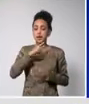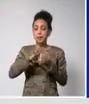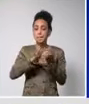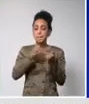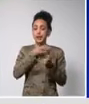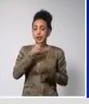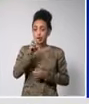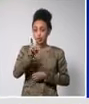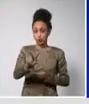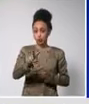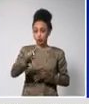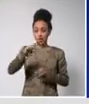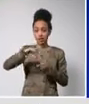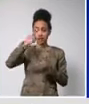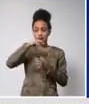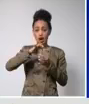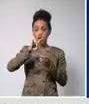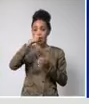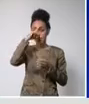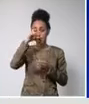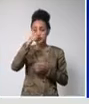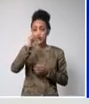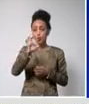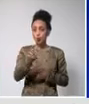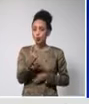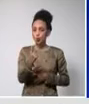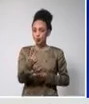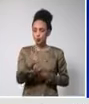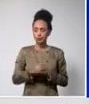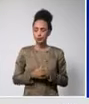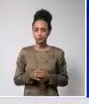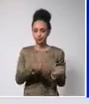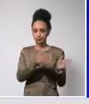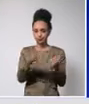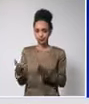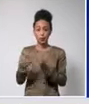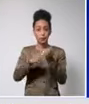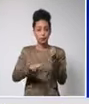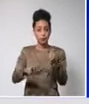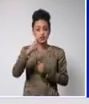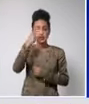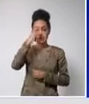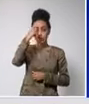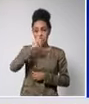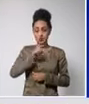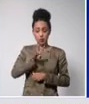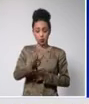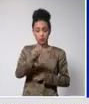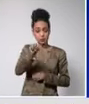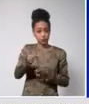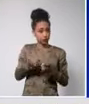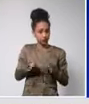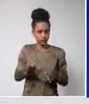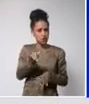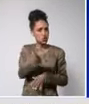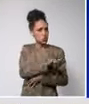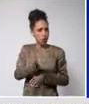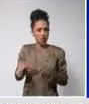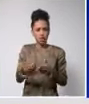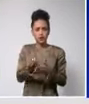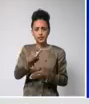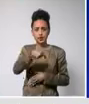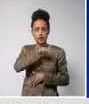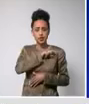1. Ciego de Ávila, 4 casos autóctonos, igual a la jornada anterior, 2